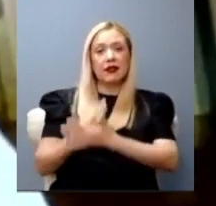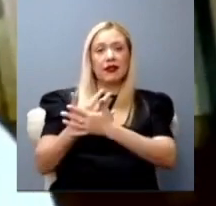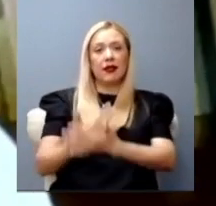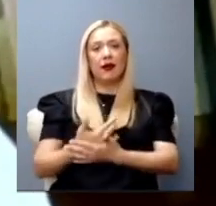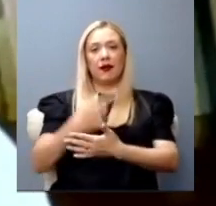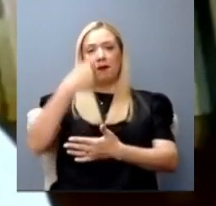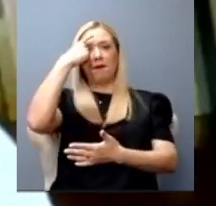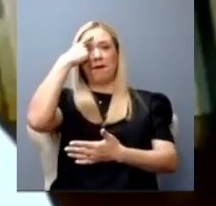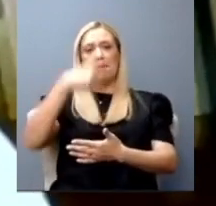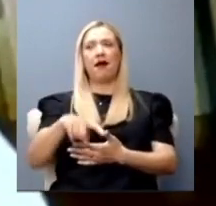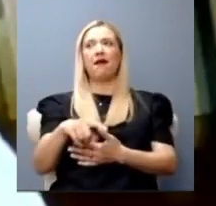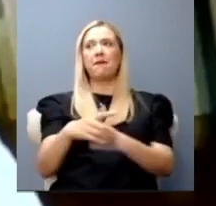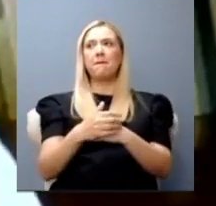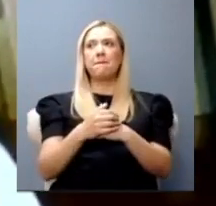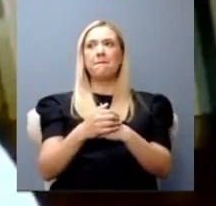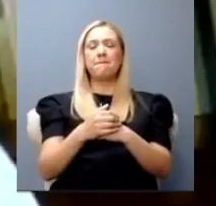con